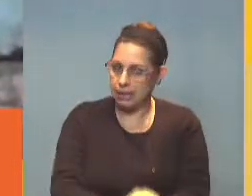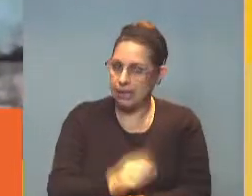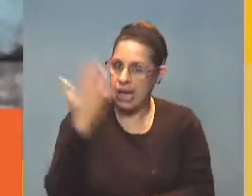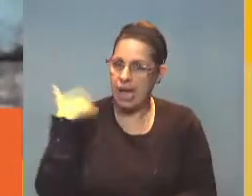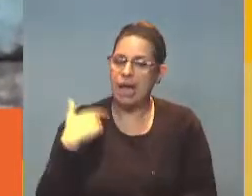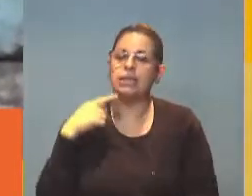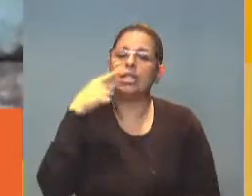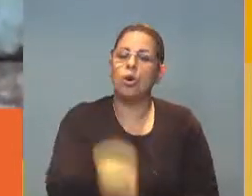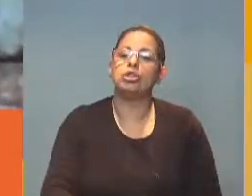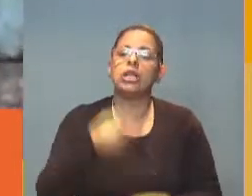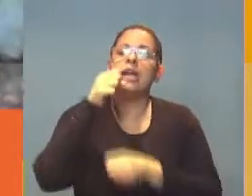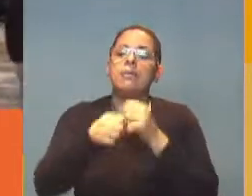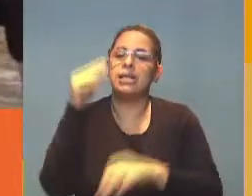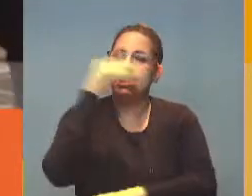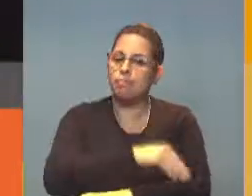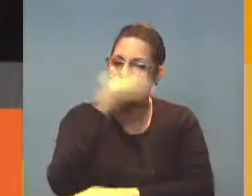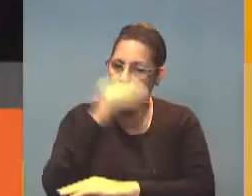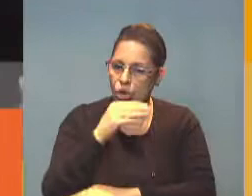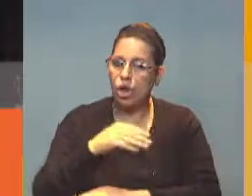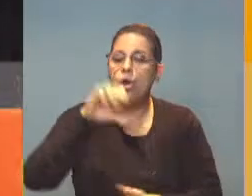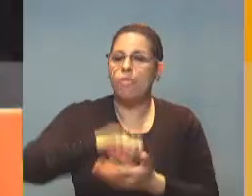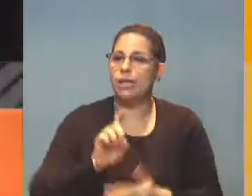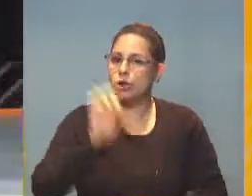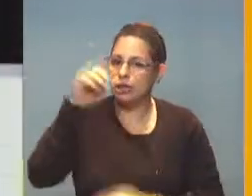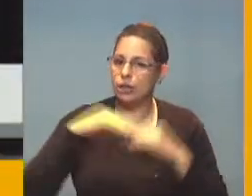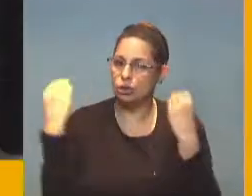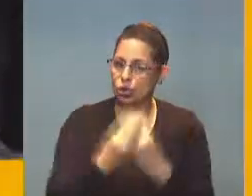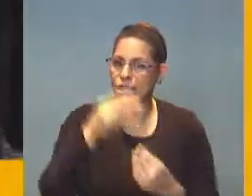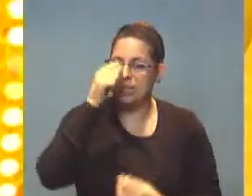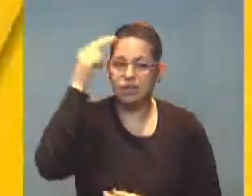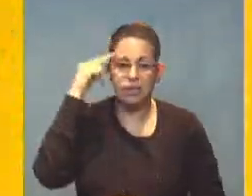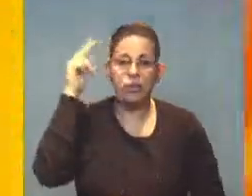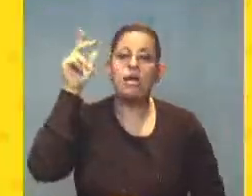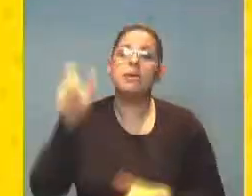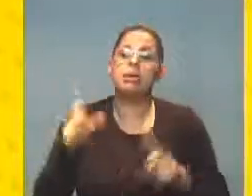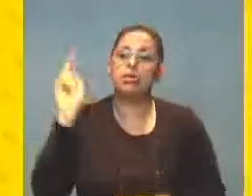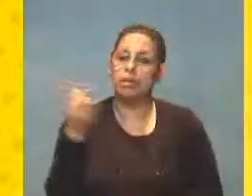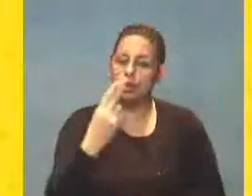contra una empresa petrolera en el noreste del país, que dejó 69 muertos.